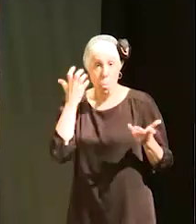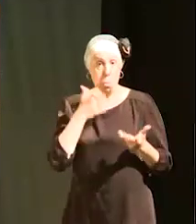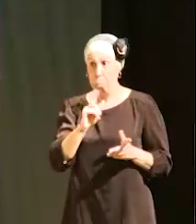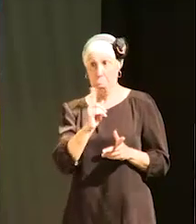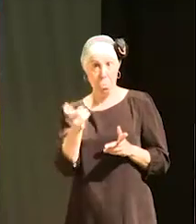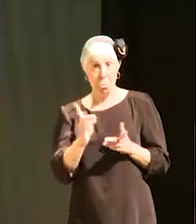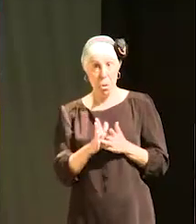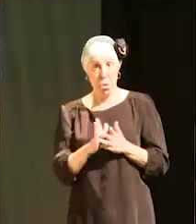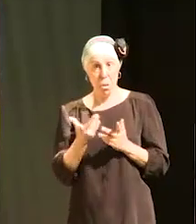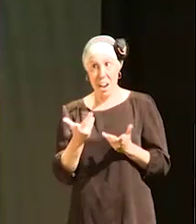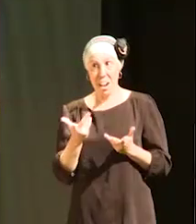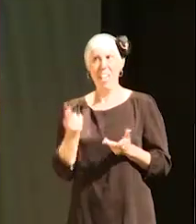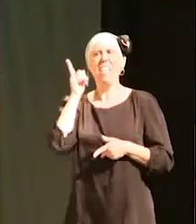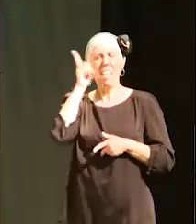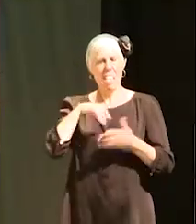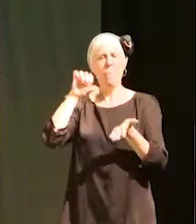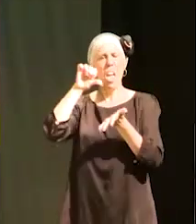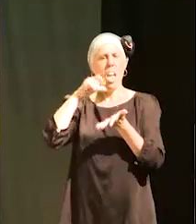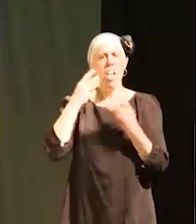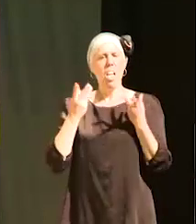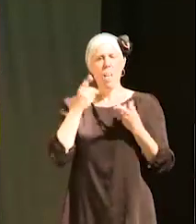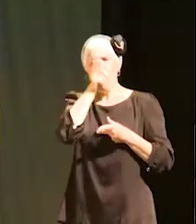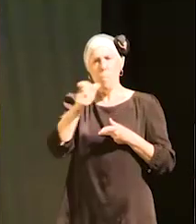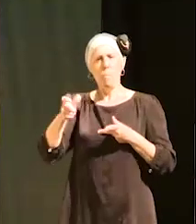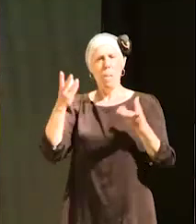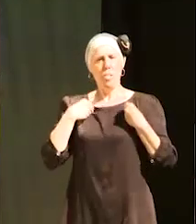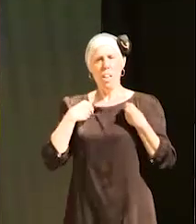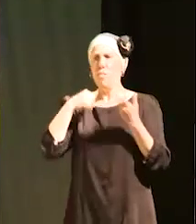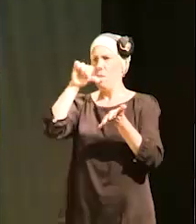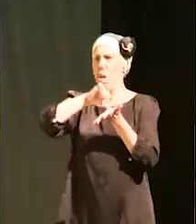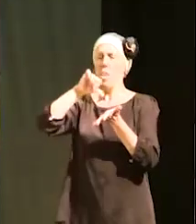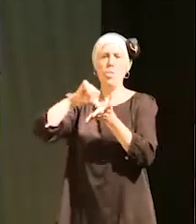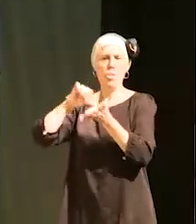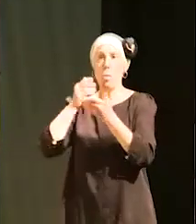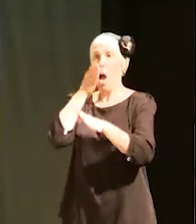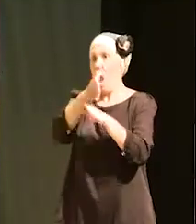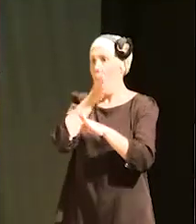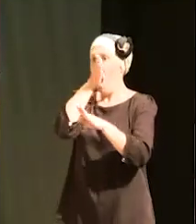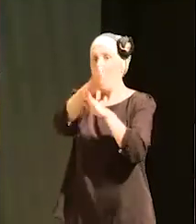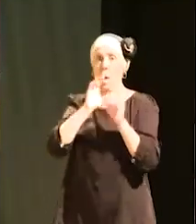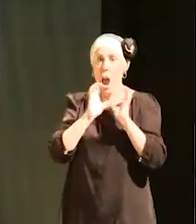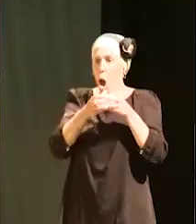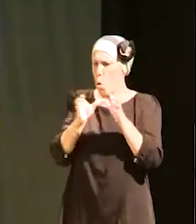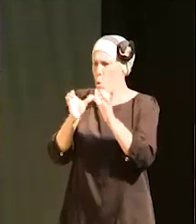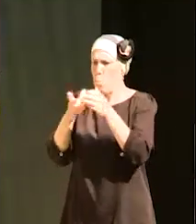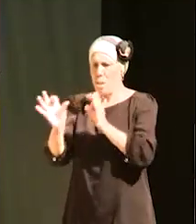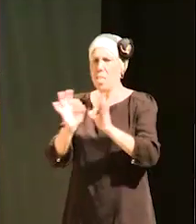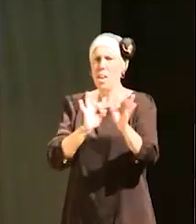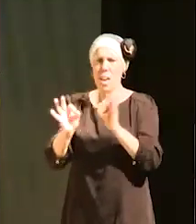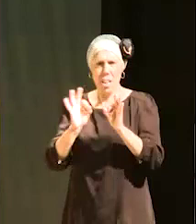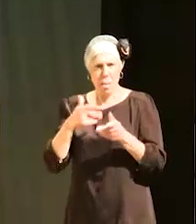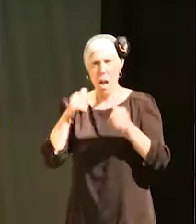venimos de la ciudad y tal aprendido a reconocer que el público también tiene esas maneras porque las mamás están